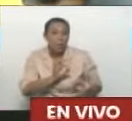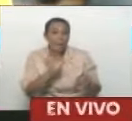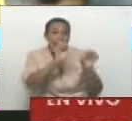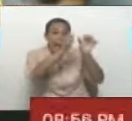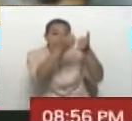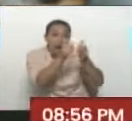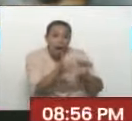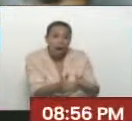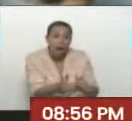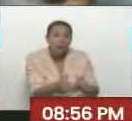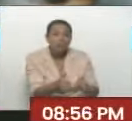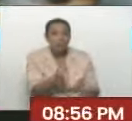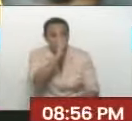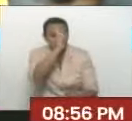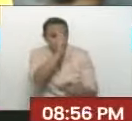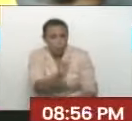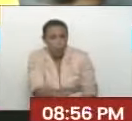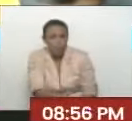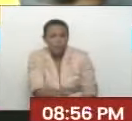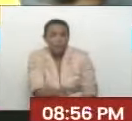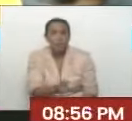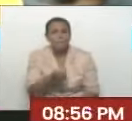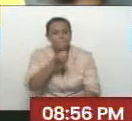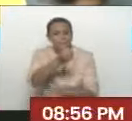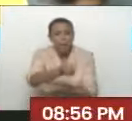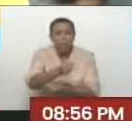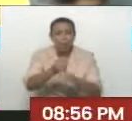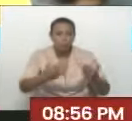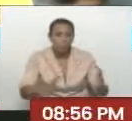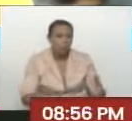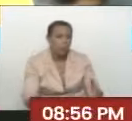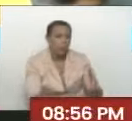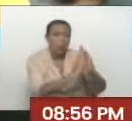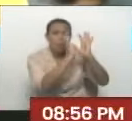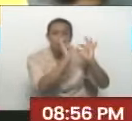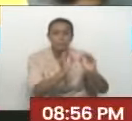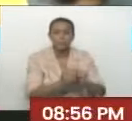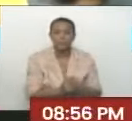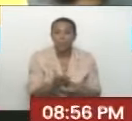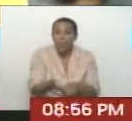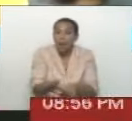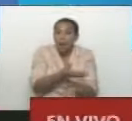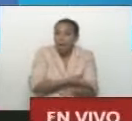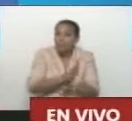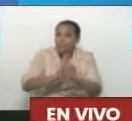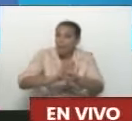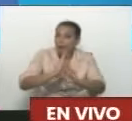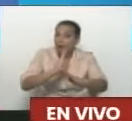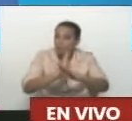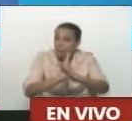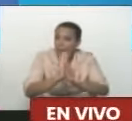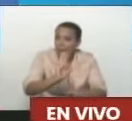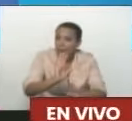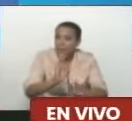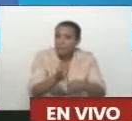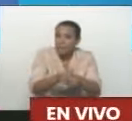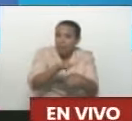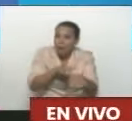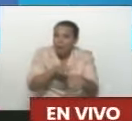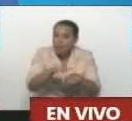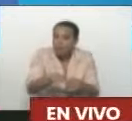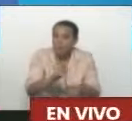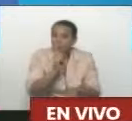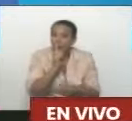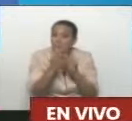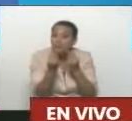arte con mención en patrimonio cultural. No, es decir, avanzamos. No te me adelante. No te me atrases, pero